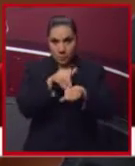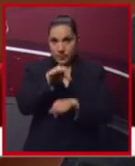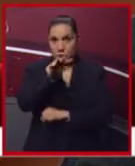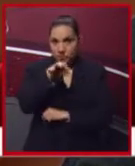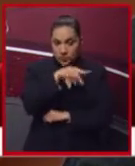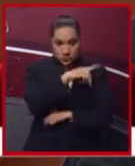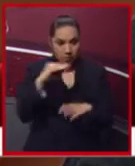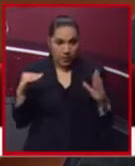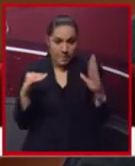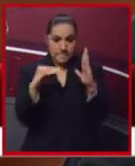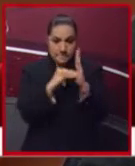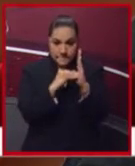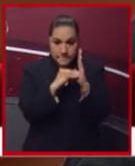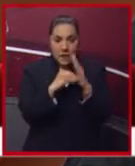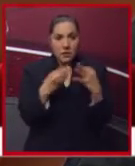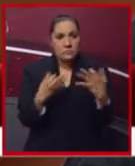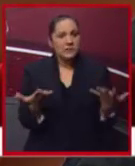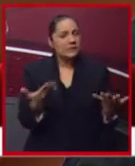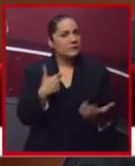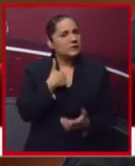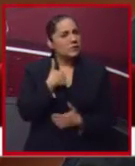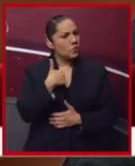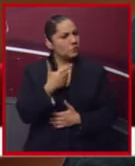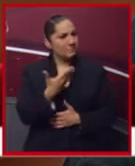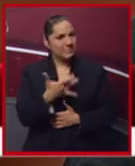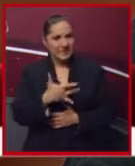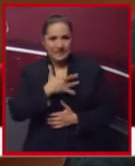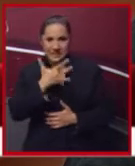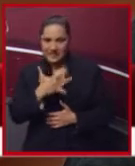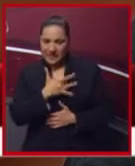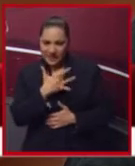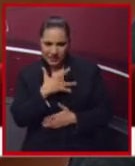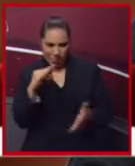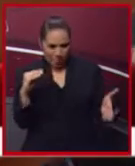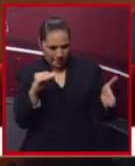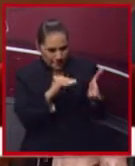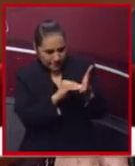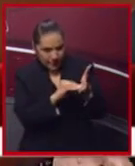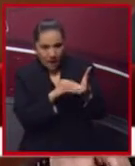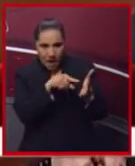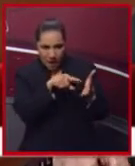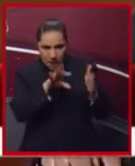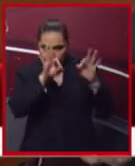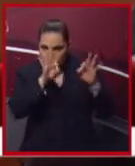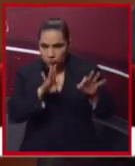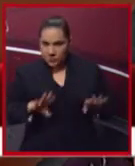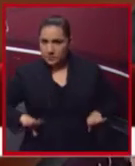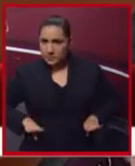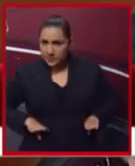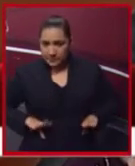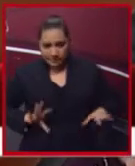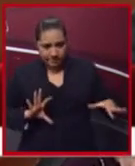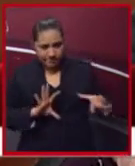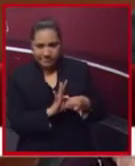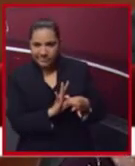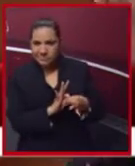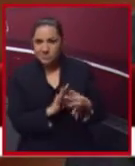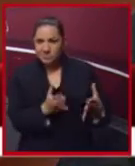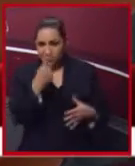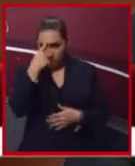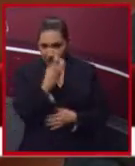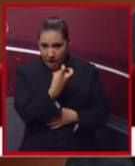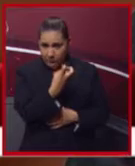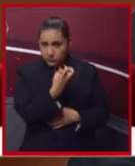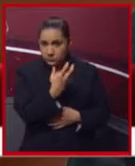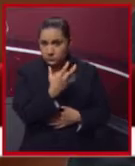realmente siento y valoro que no es la vía más adecuada para conseguir justicia en